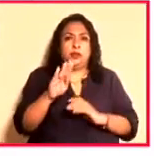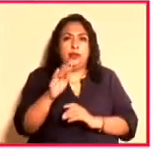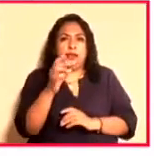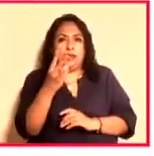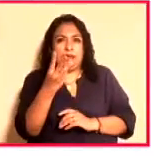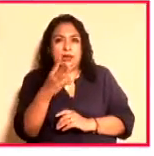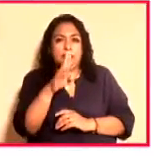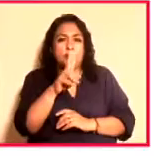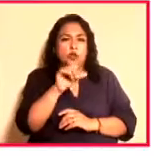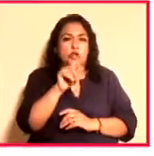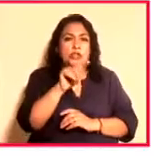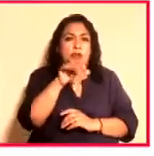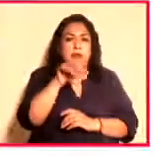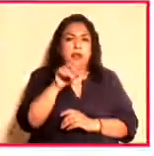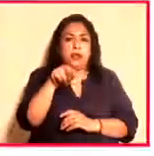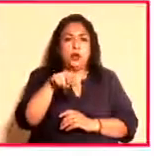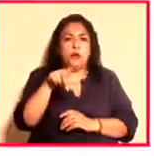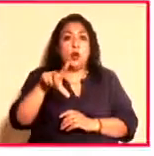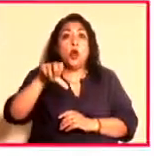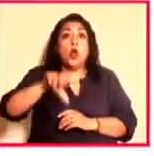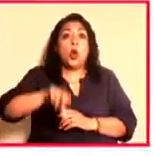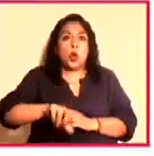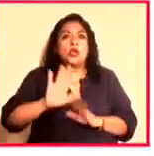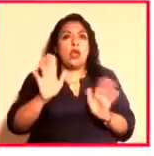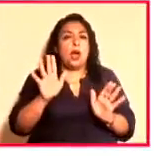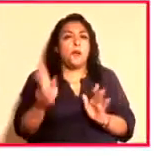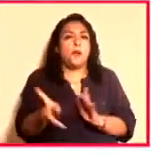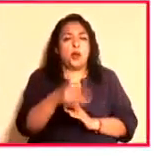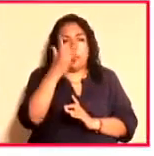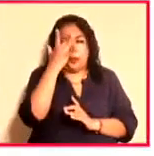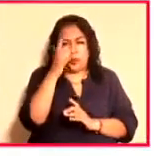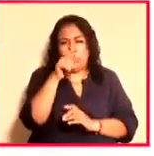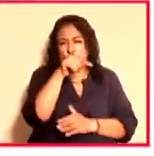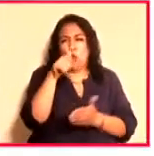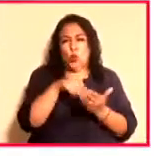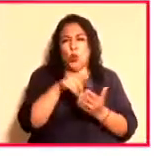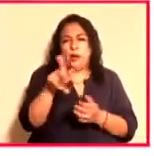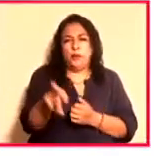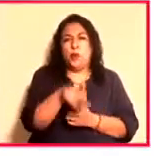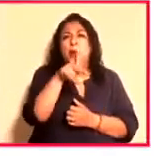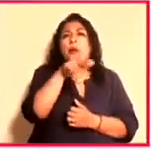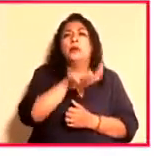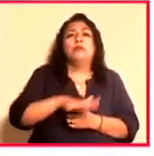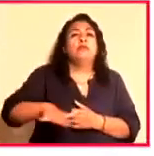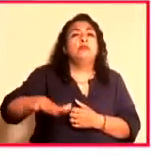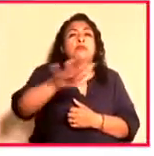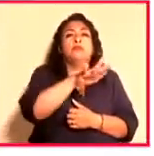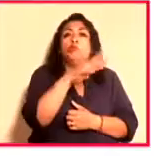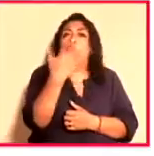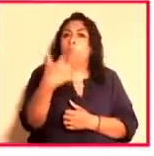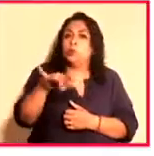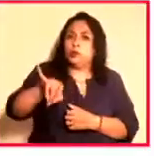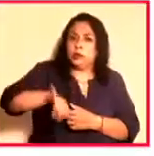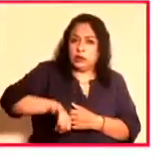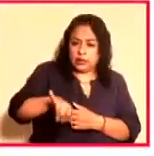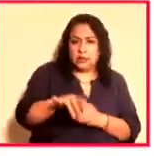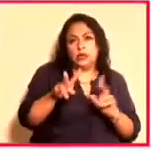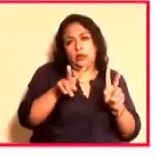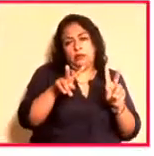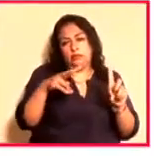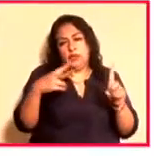Bustamante, Nuevo León, hoy Pueblo Mágico. Bustamante, Nuevo León es un espacio muy interesante desde el punto de